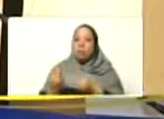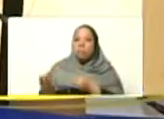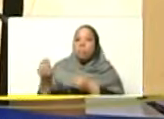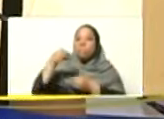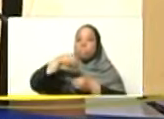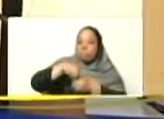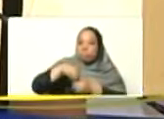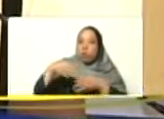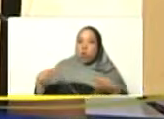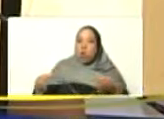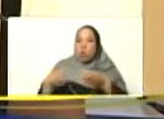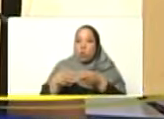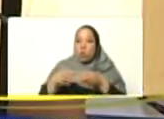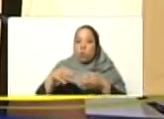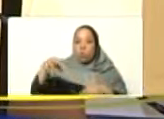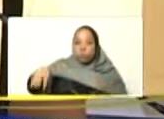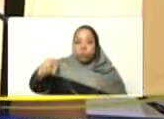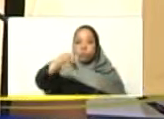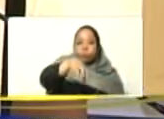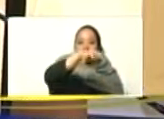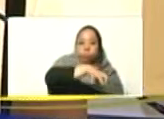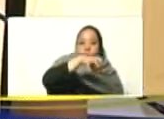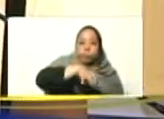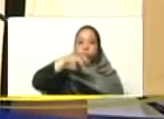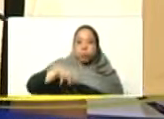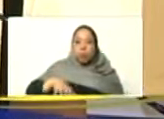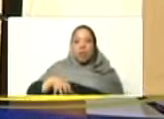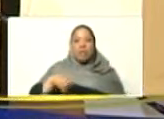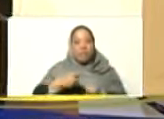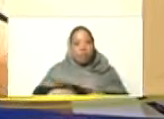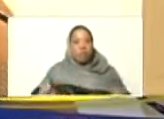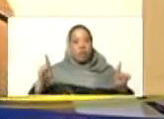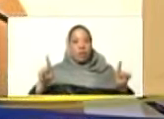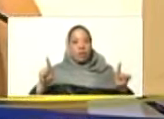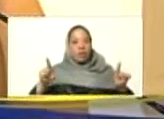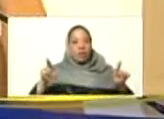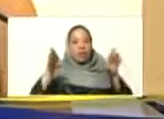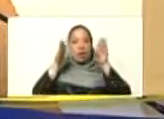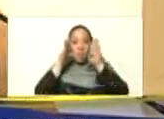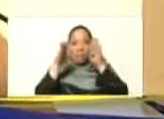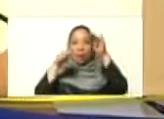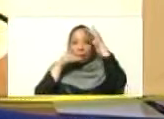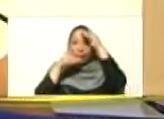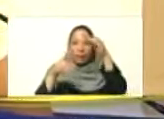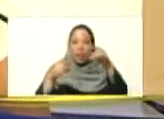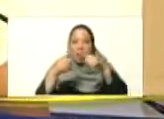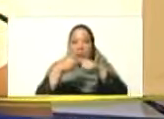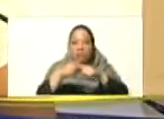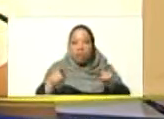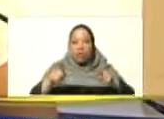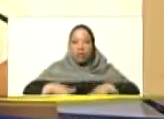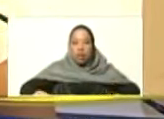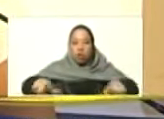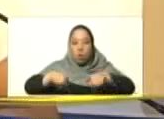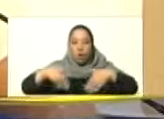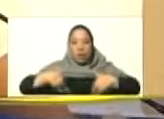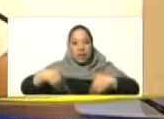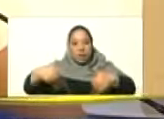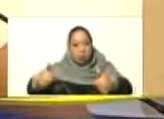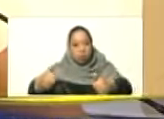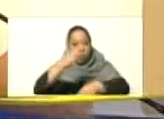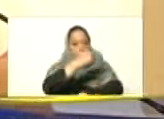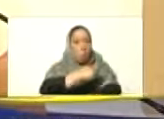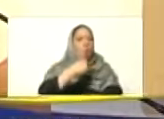estas brigadas en el territorio para atacar los diversos centros de salud. Y allí pudimos